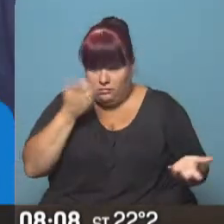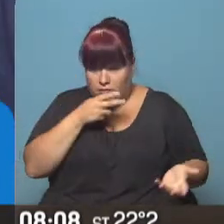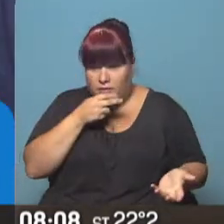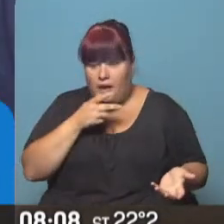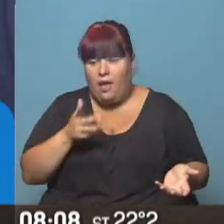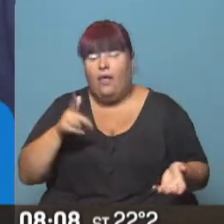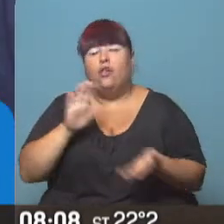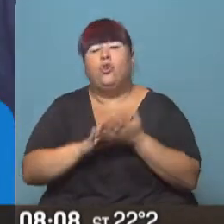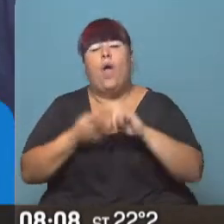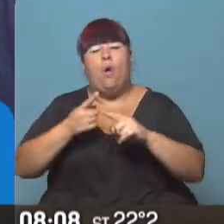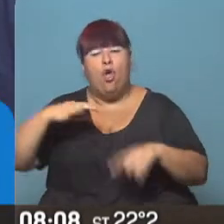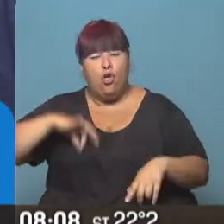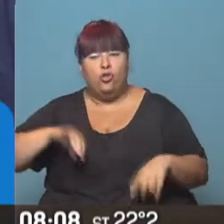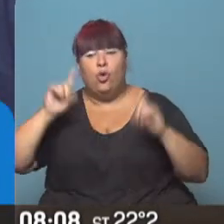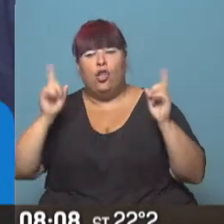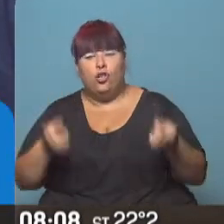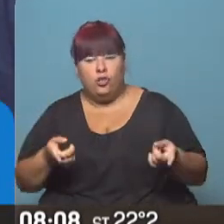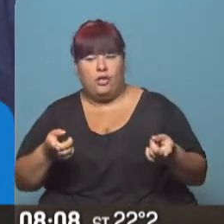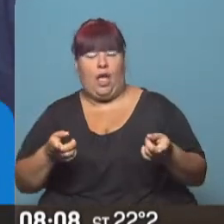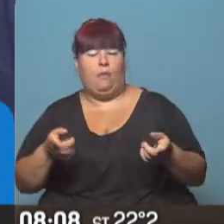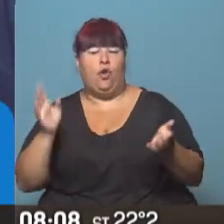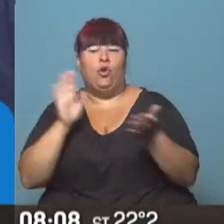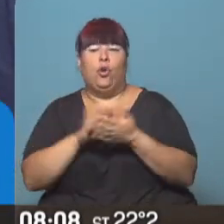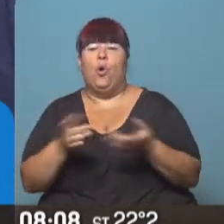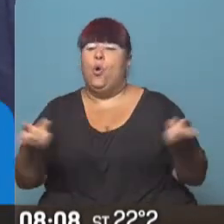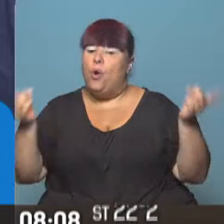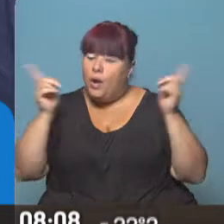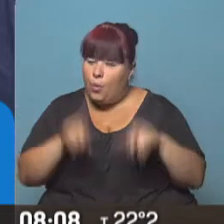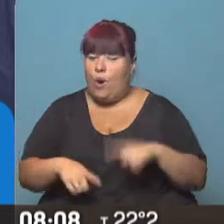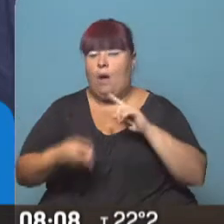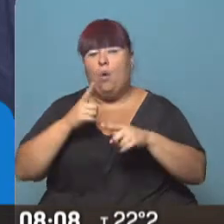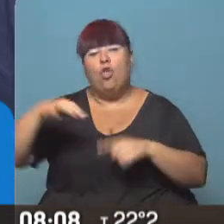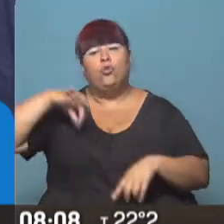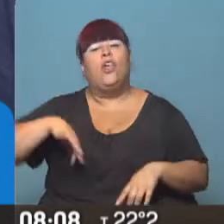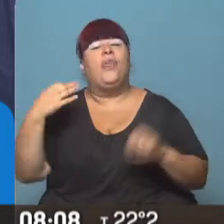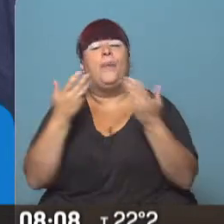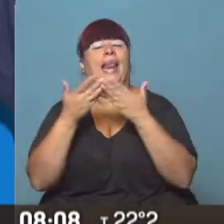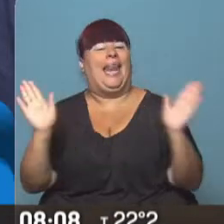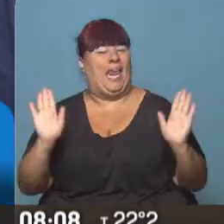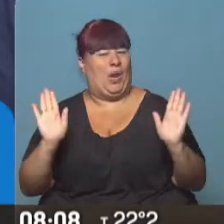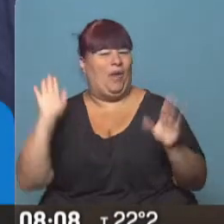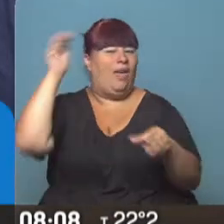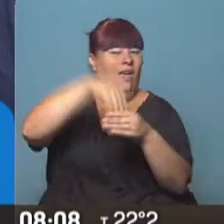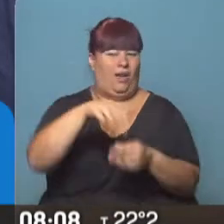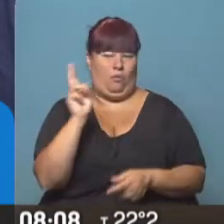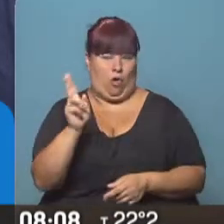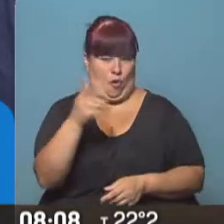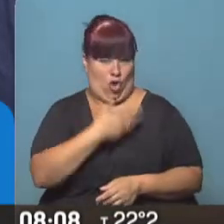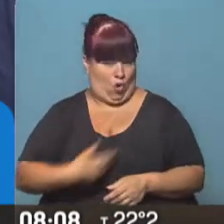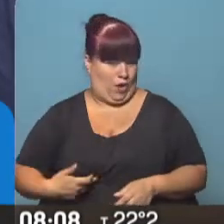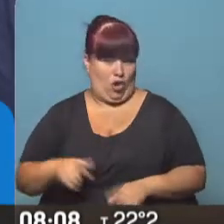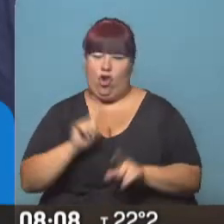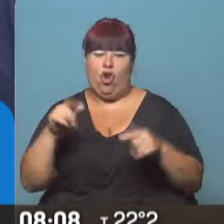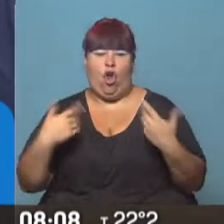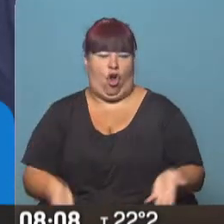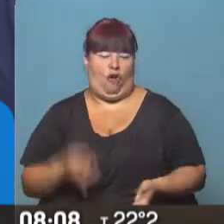tema paritario también el hecho de volver a reiterar que las paritarias deben ser libres de cualquier injerencia, que no se acepta